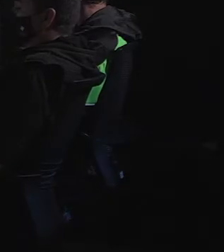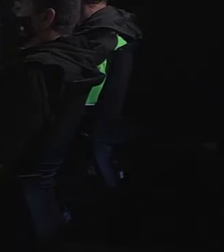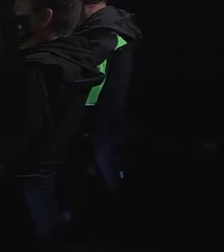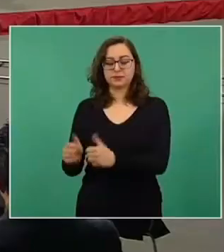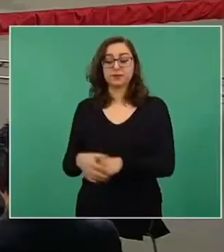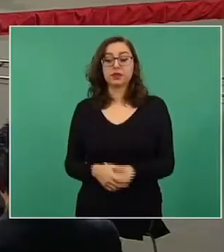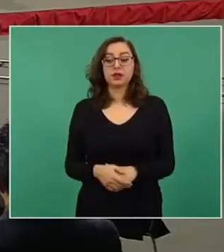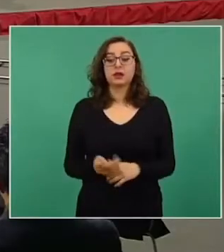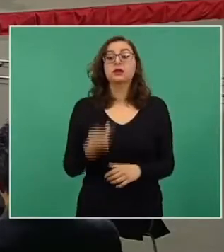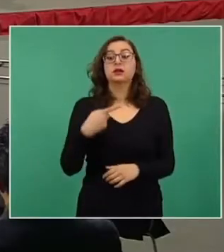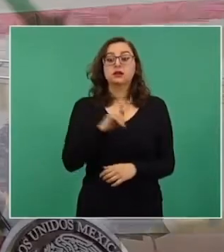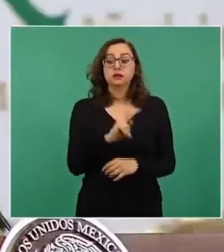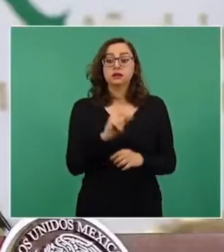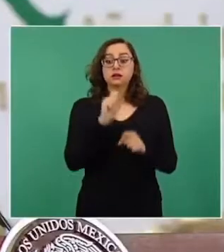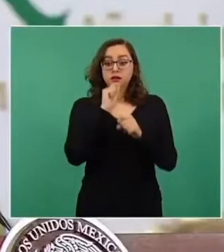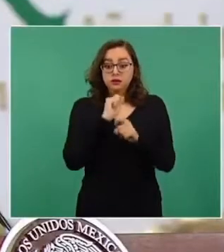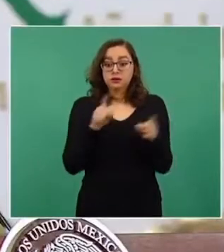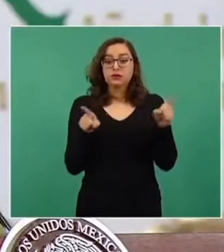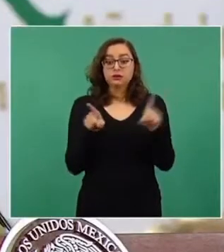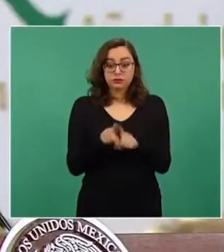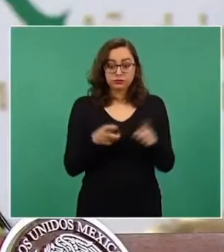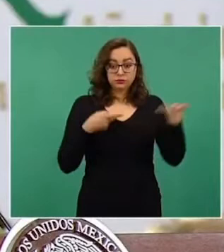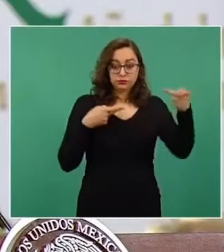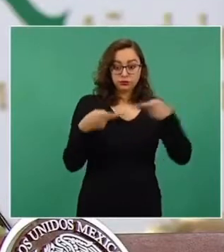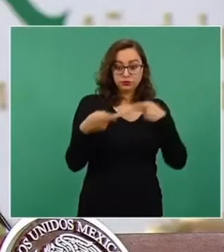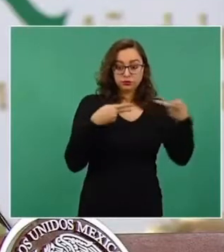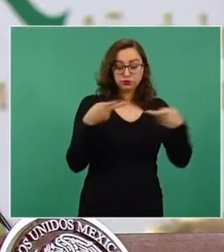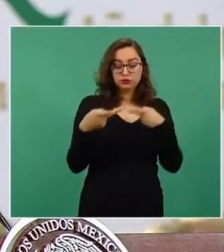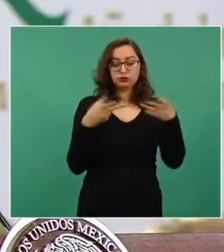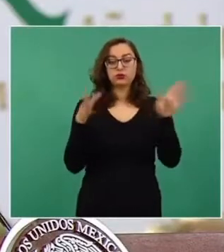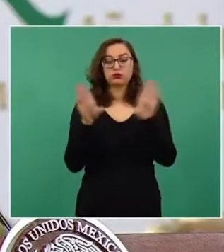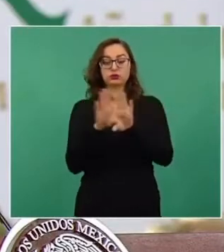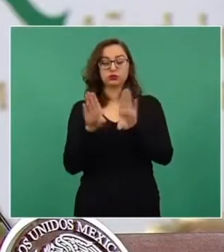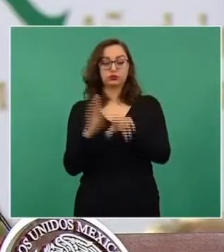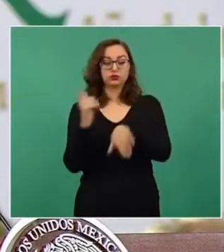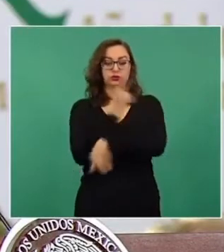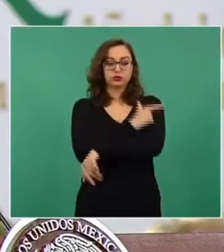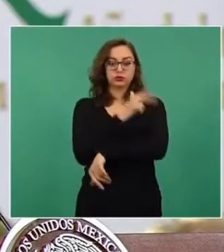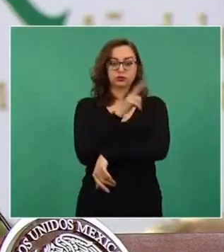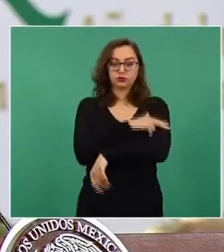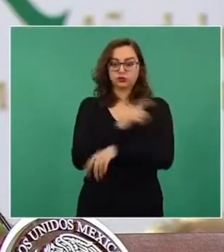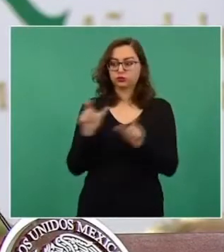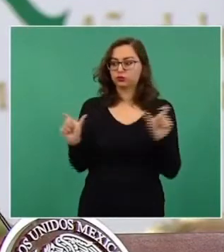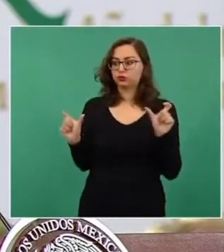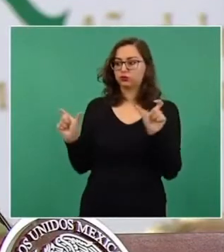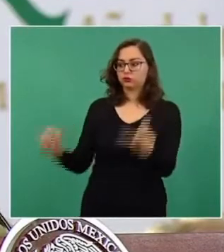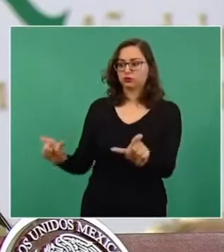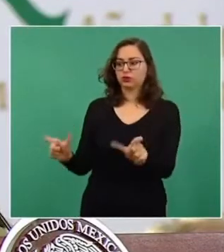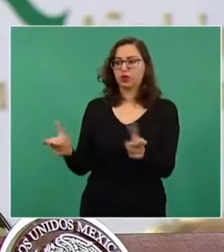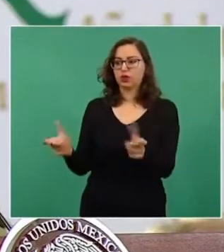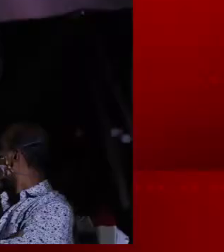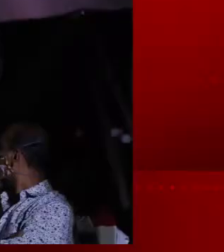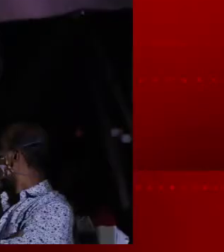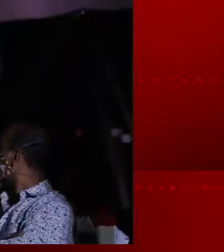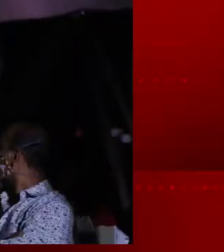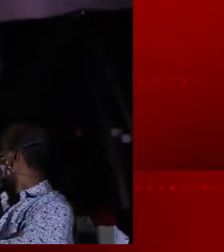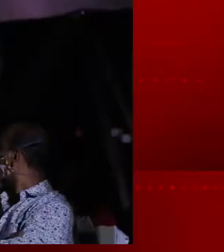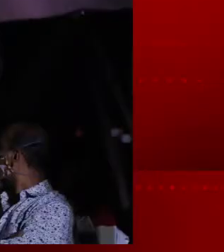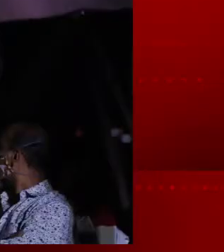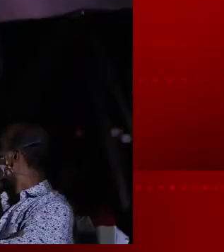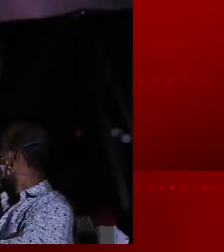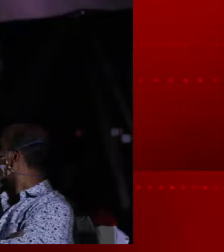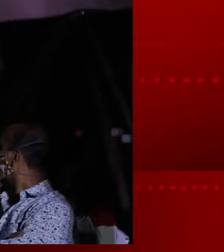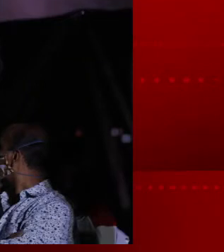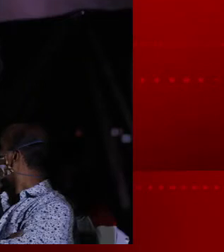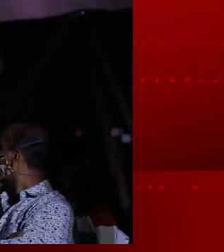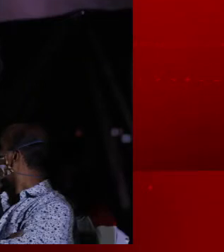defensa nacional, Luis Cresencio Sandoval, informó que fueron detenidas 28 personas relacionadas con el ataque contra las familias